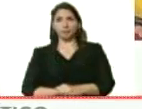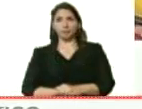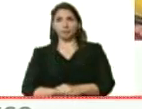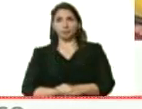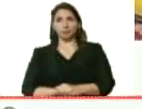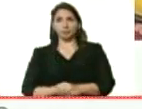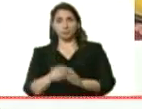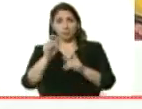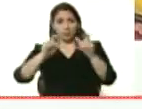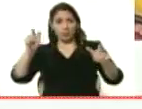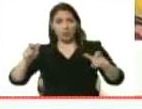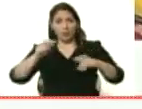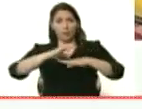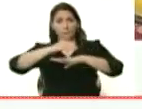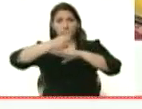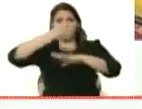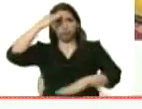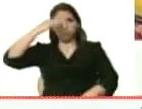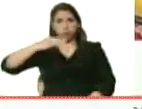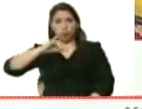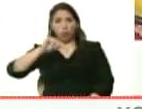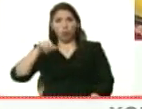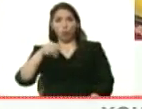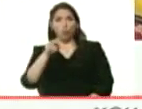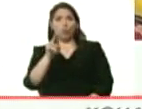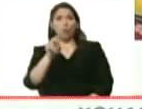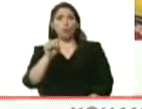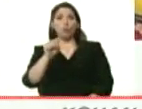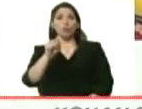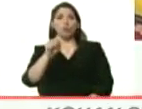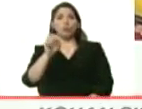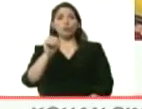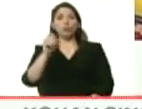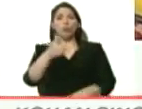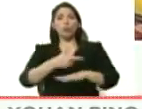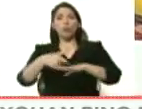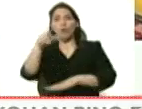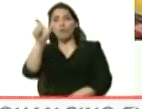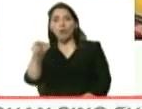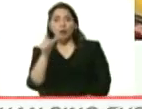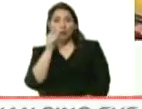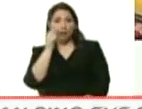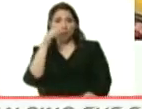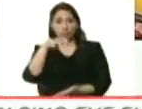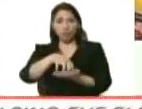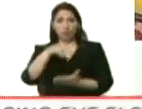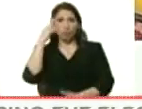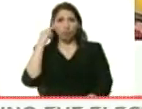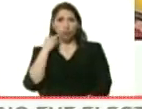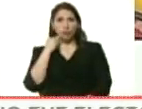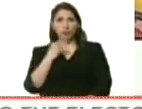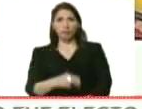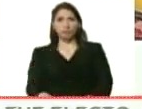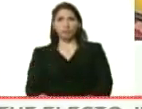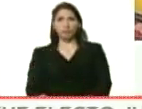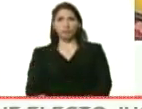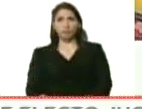ciudadano mayor general Justo Noguera, gobernador del Estado Bolívar,